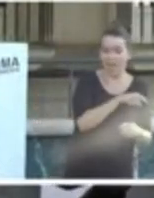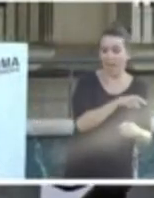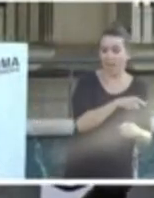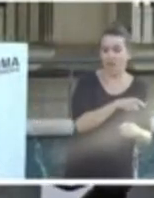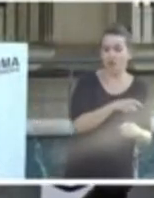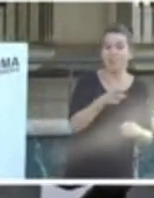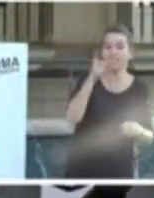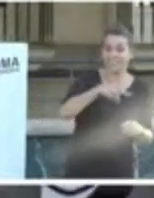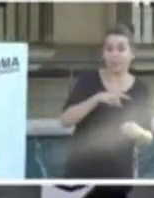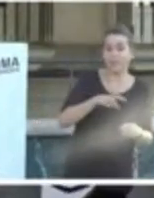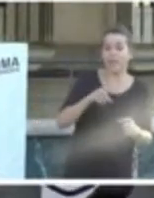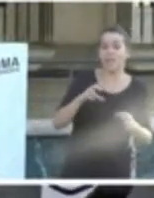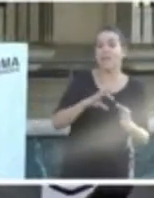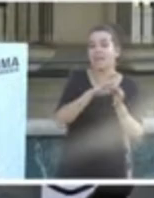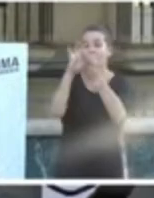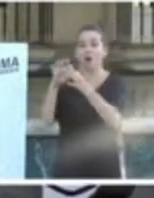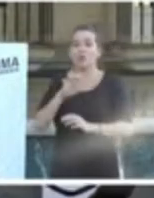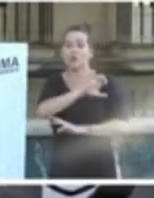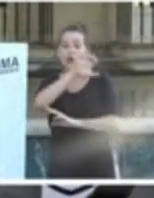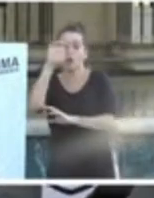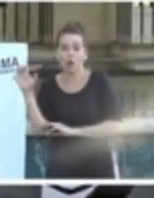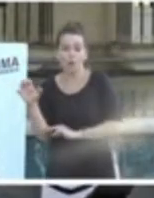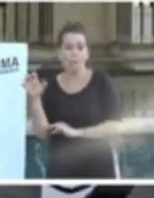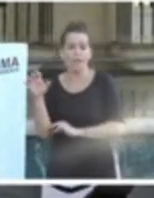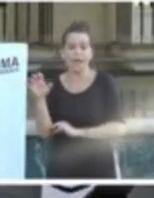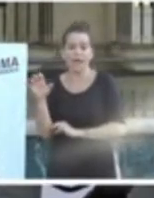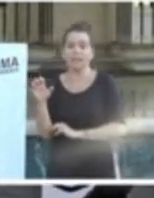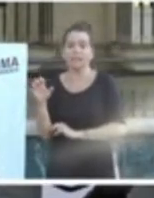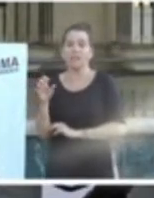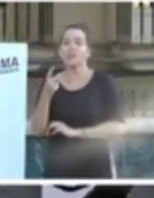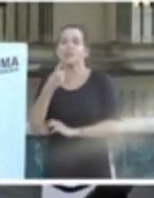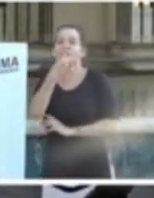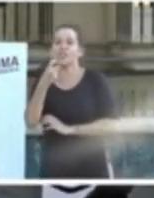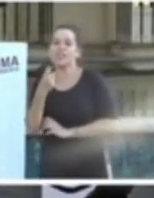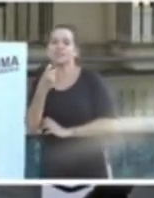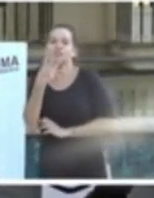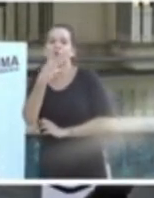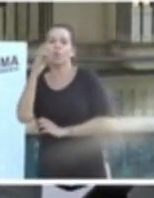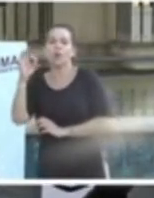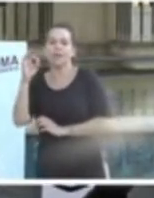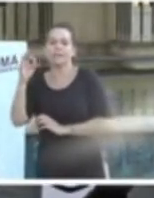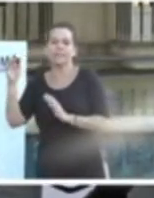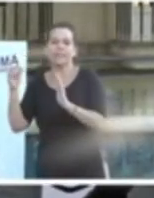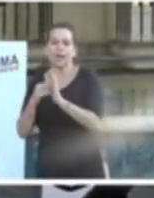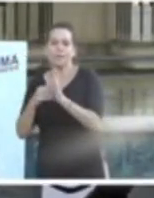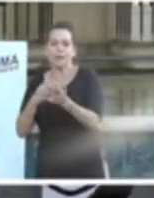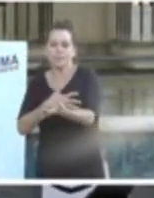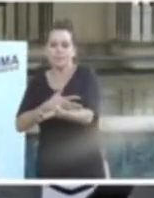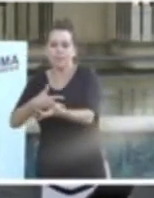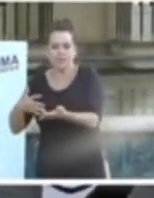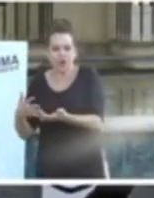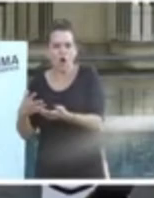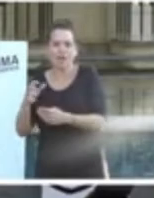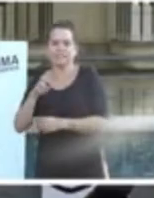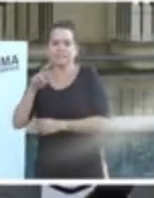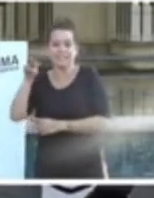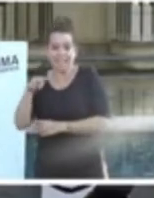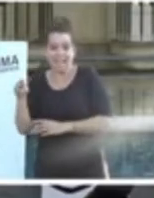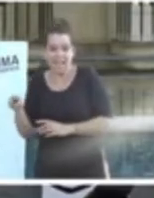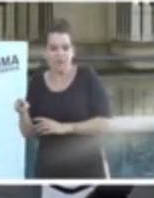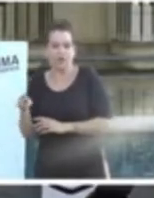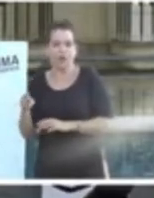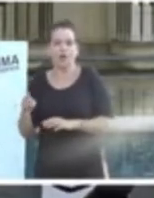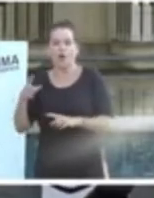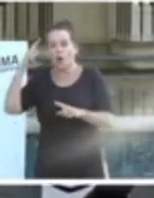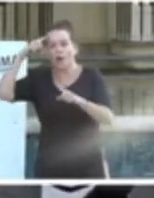acordara ciento 40.000 millones de euros para los programas de recuperación para españa cómo se puede